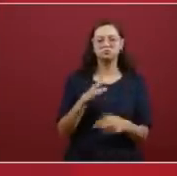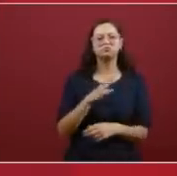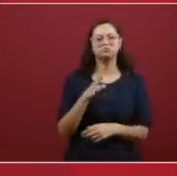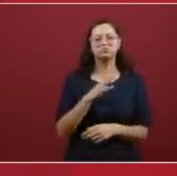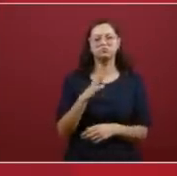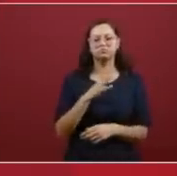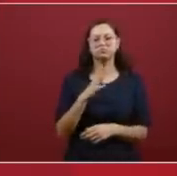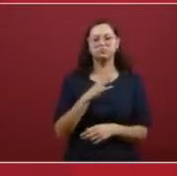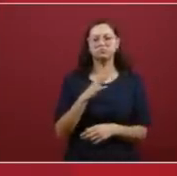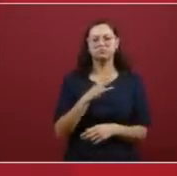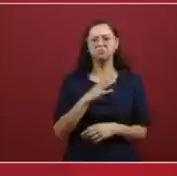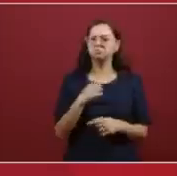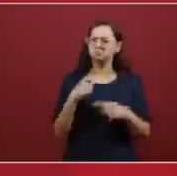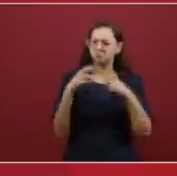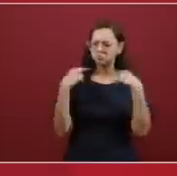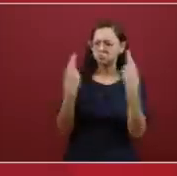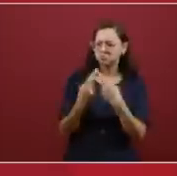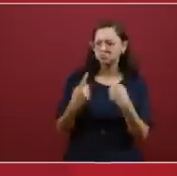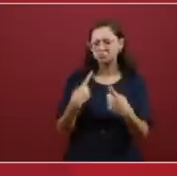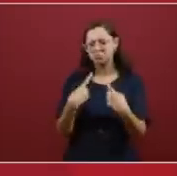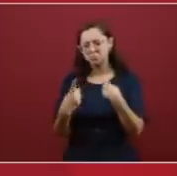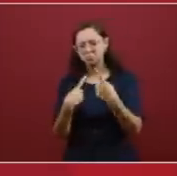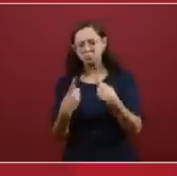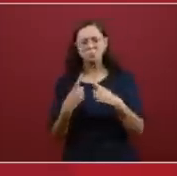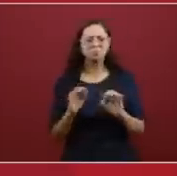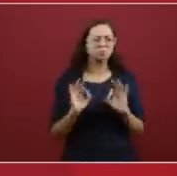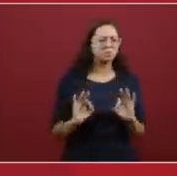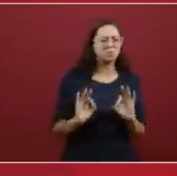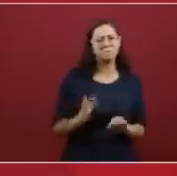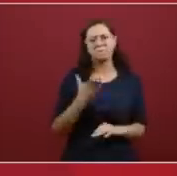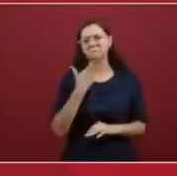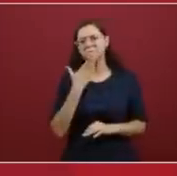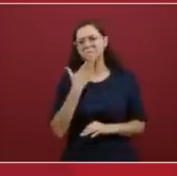en muy buenos términos, porque